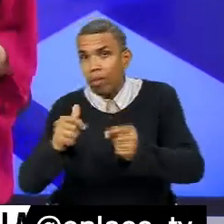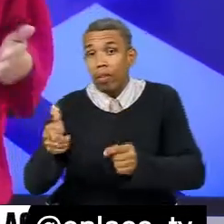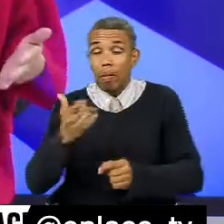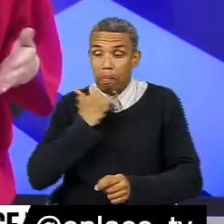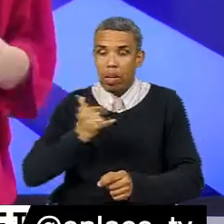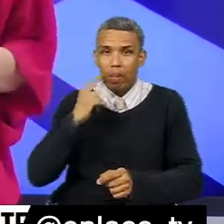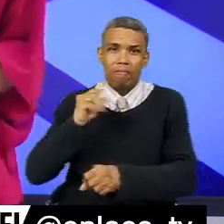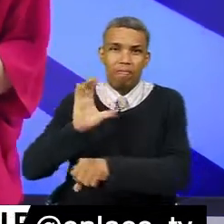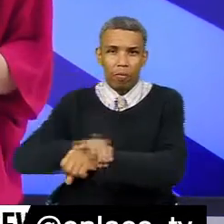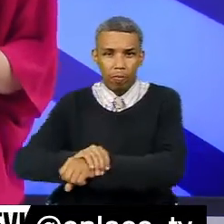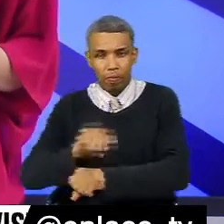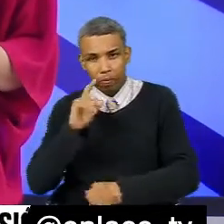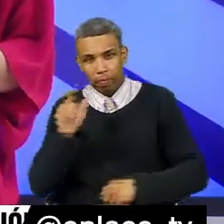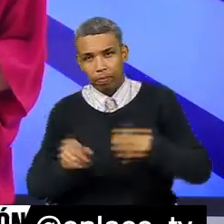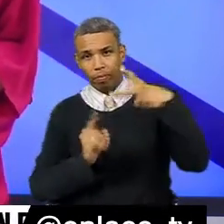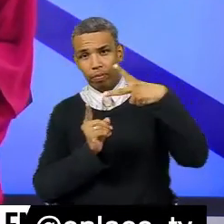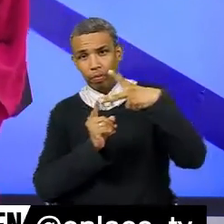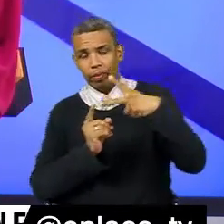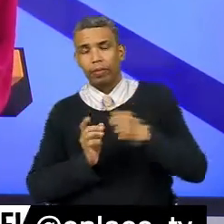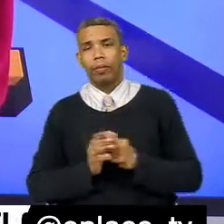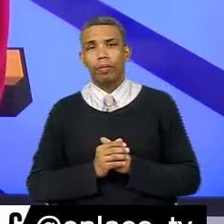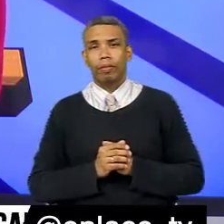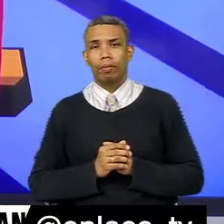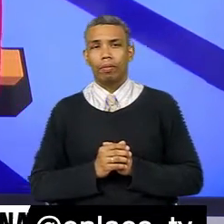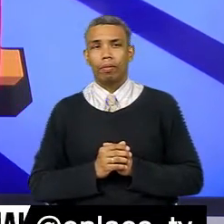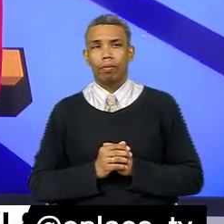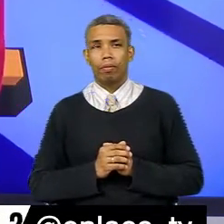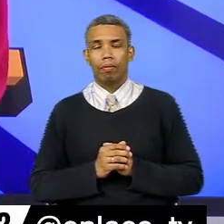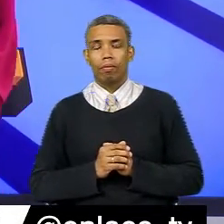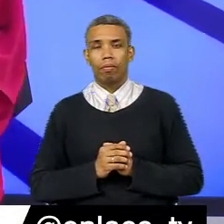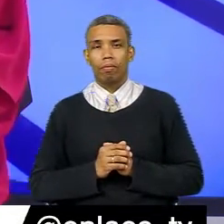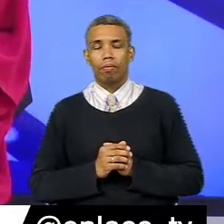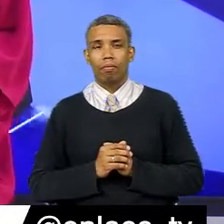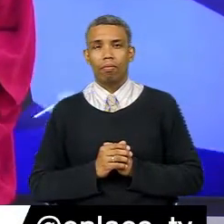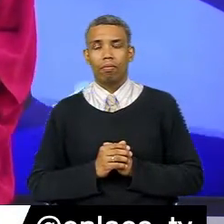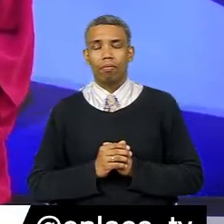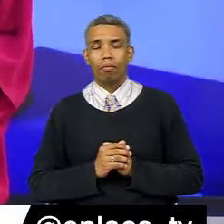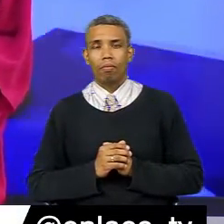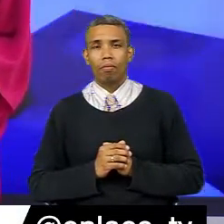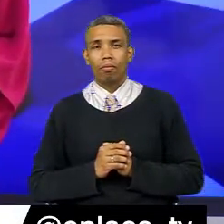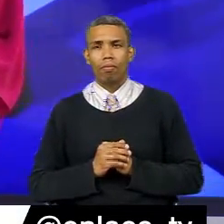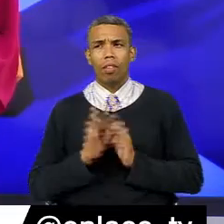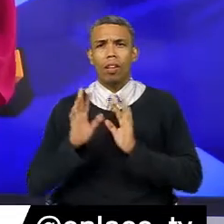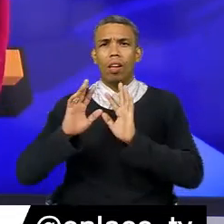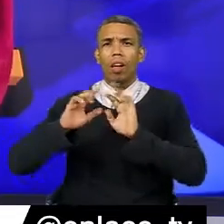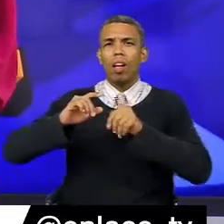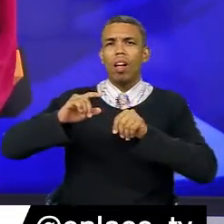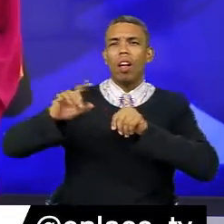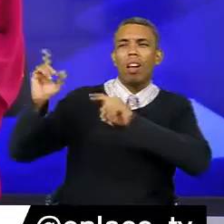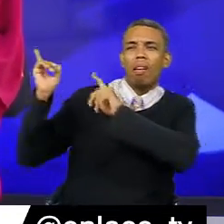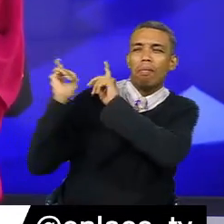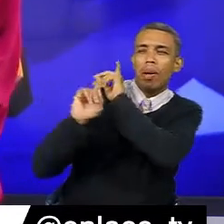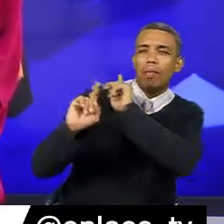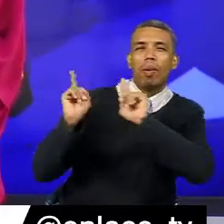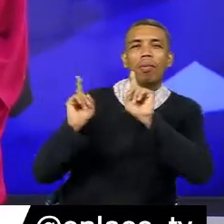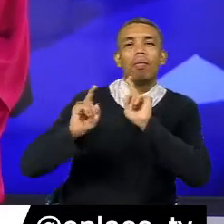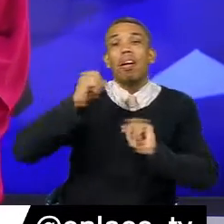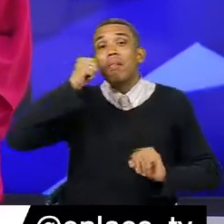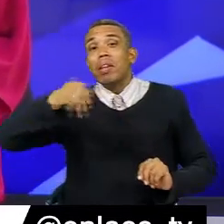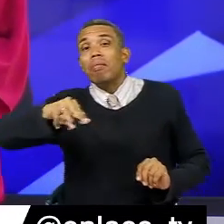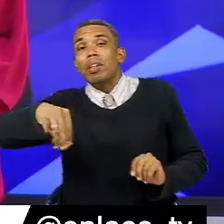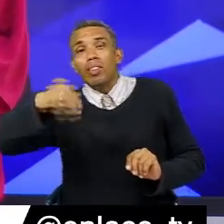ya comienzan a arribar a nuestra ciudad quienes serán los panelistas e invitados especiales del Gran Encuentro por la Movilidad que se realizará mañana